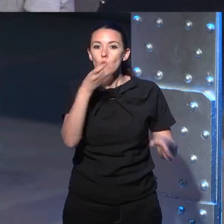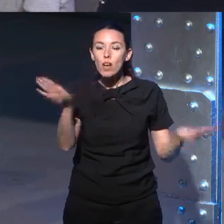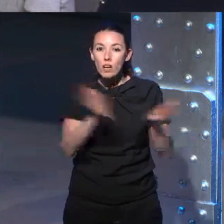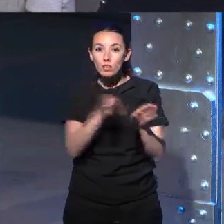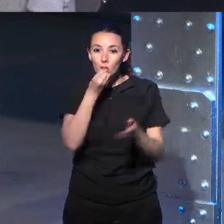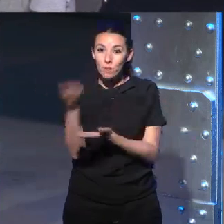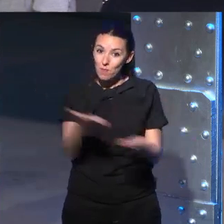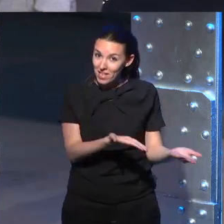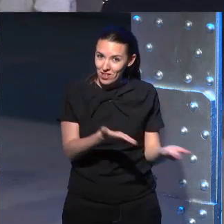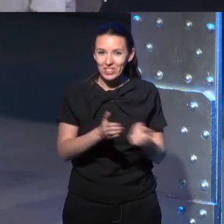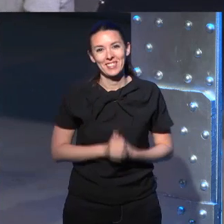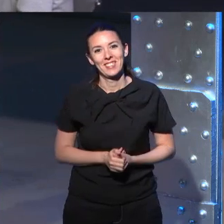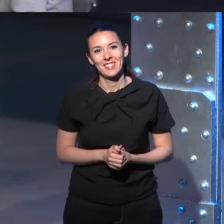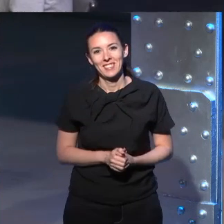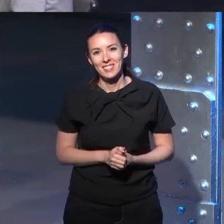noches, bienvenidos.